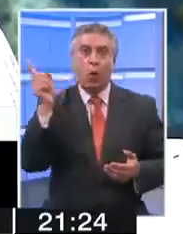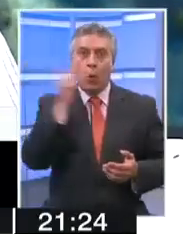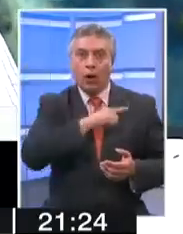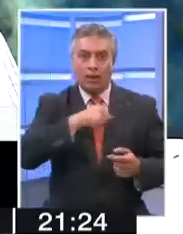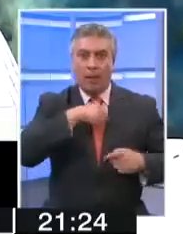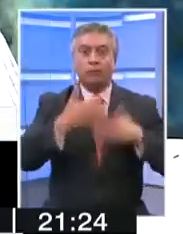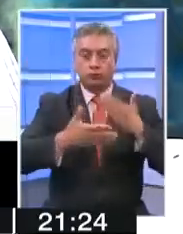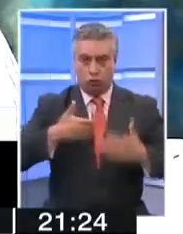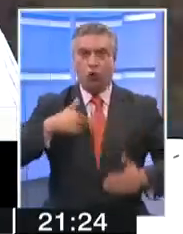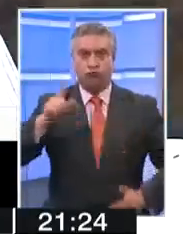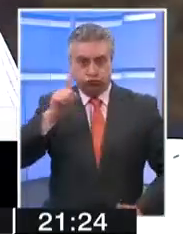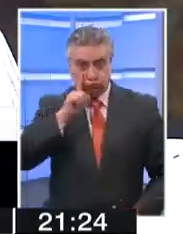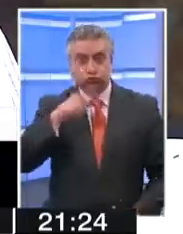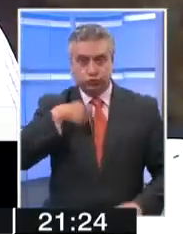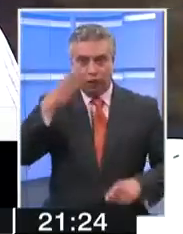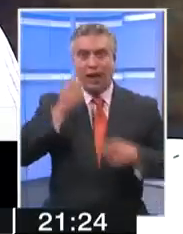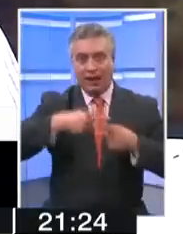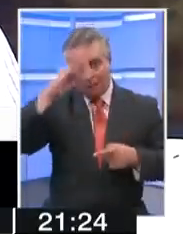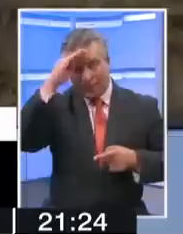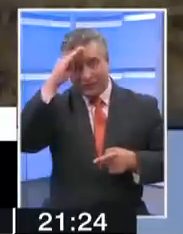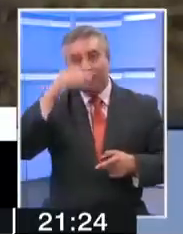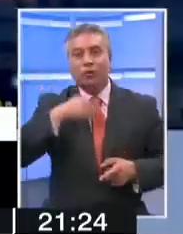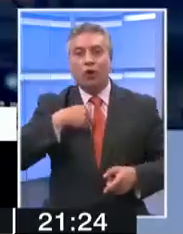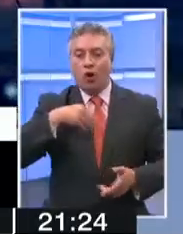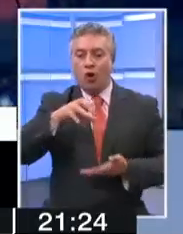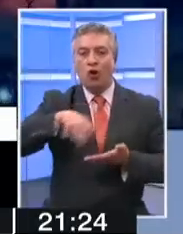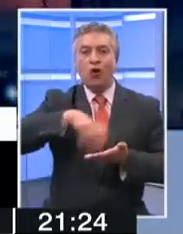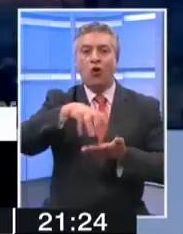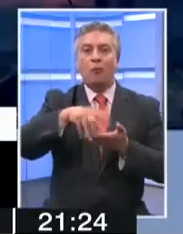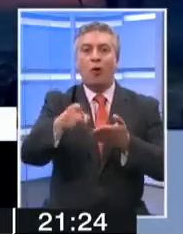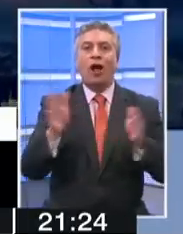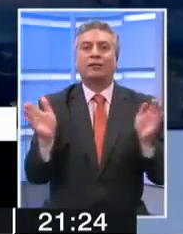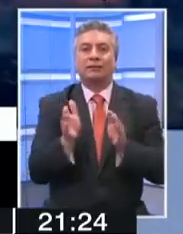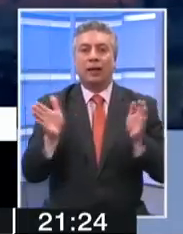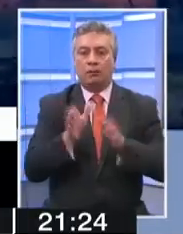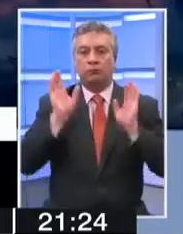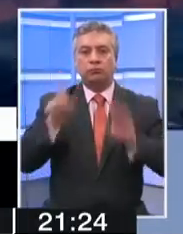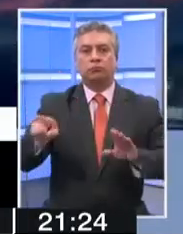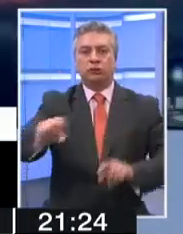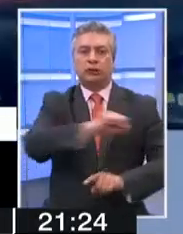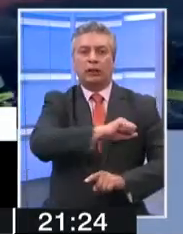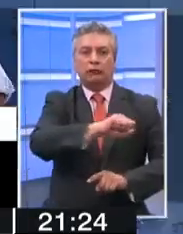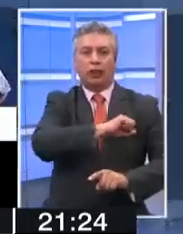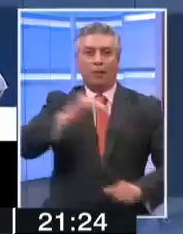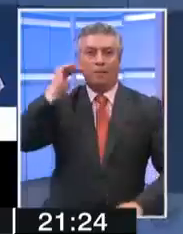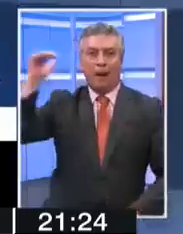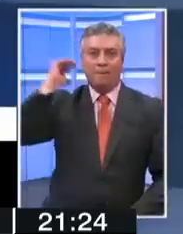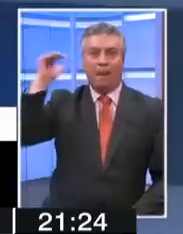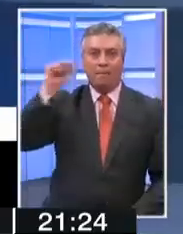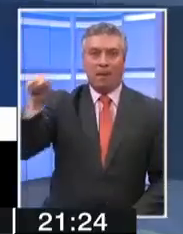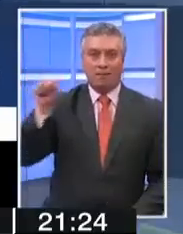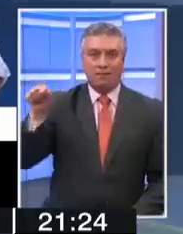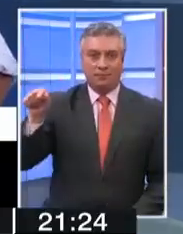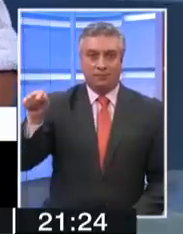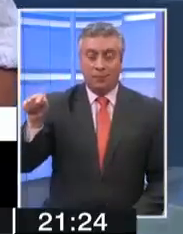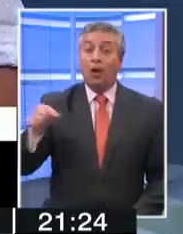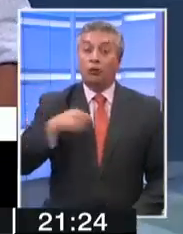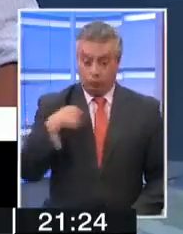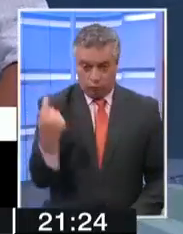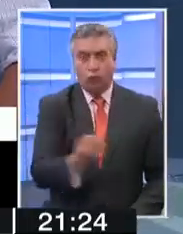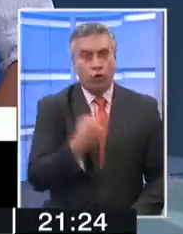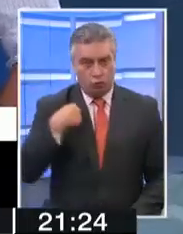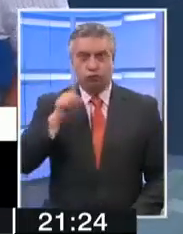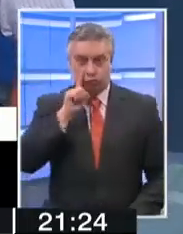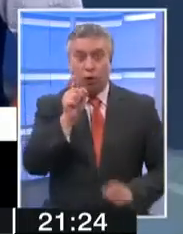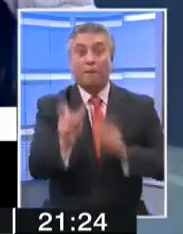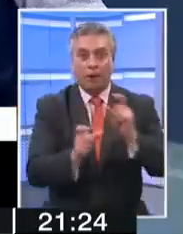Tenemos la experiencia, pero somos de una comuna chica. Y aquí todo se centraliza a través de Santiago. Nosotros hay muchas personas que tenemos capacidad.